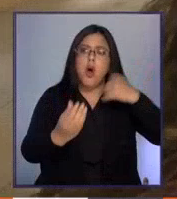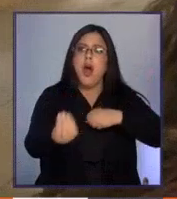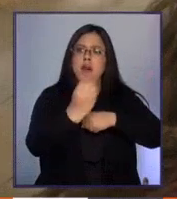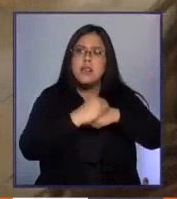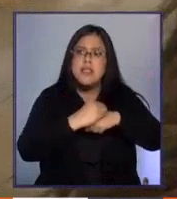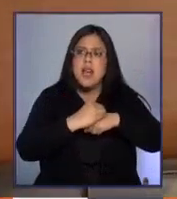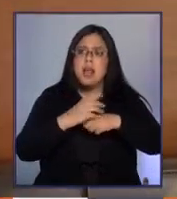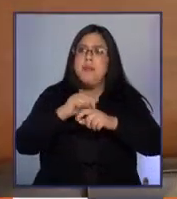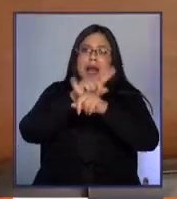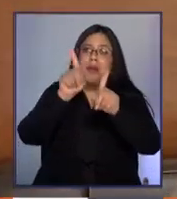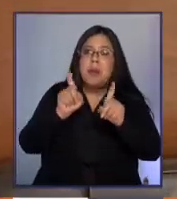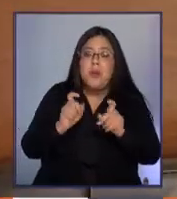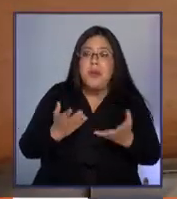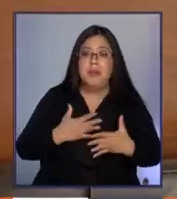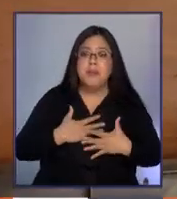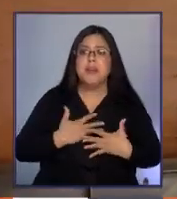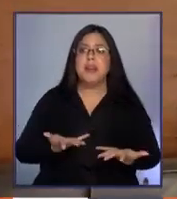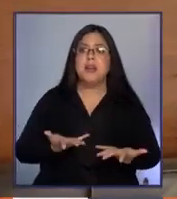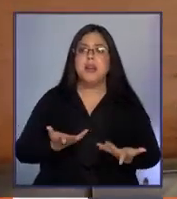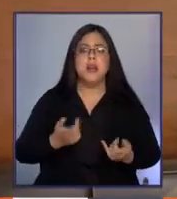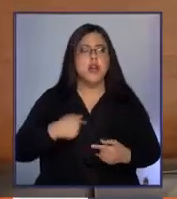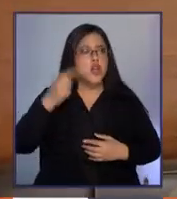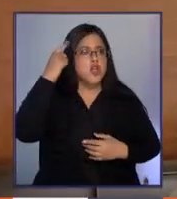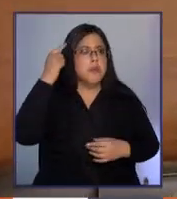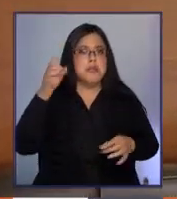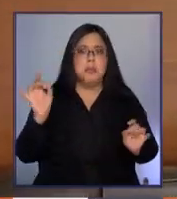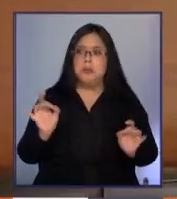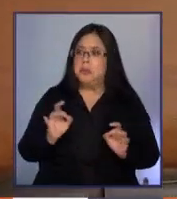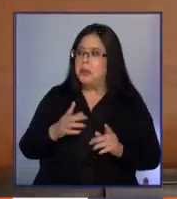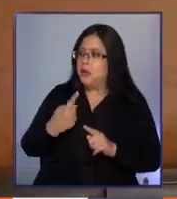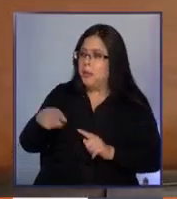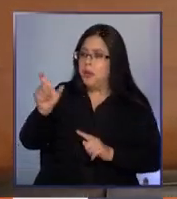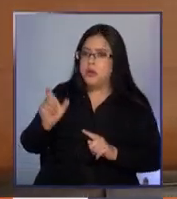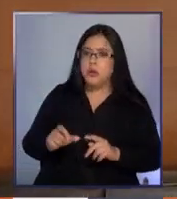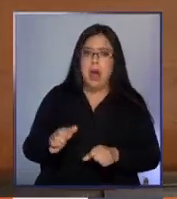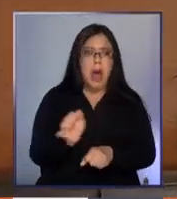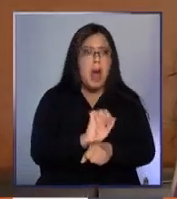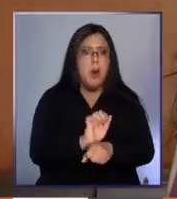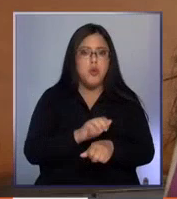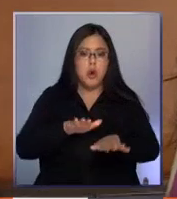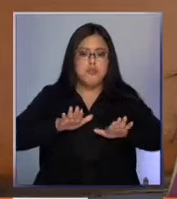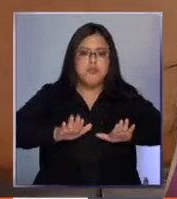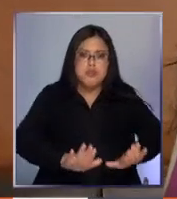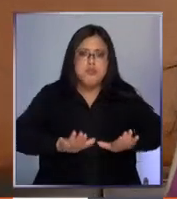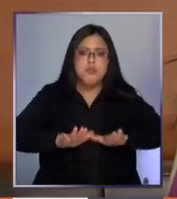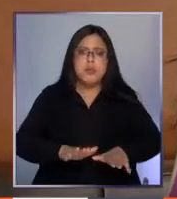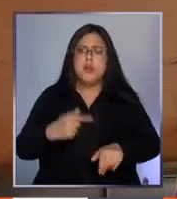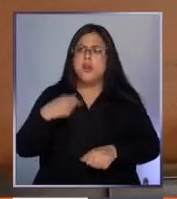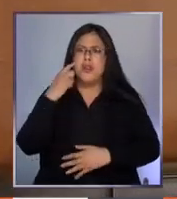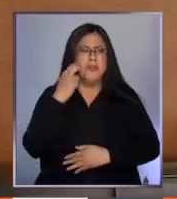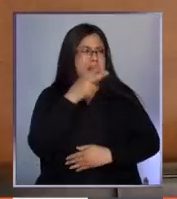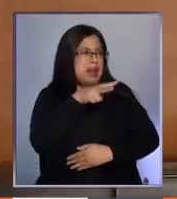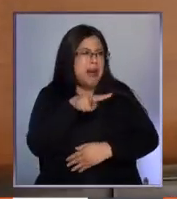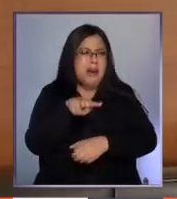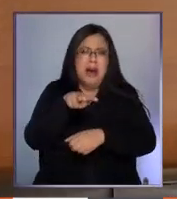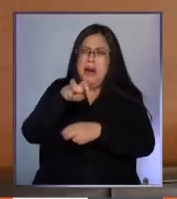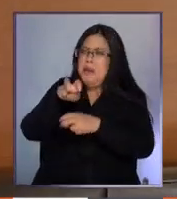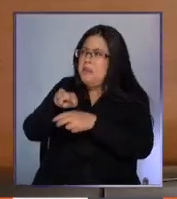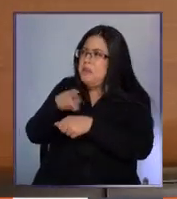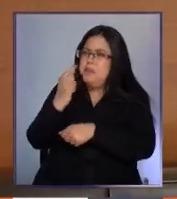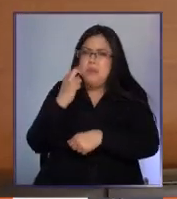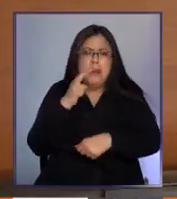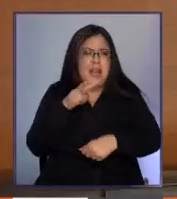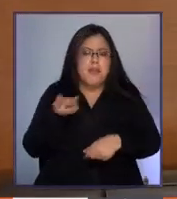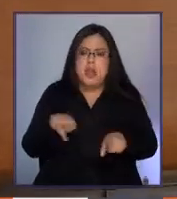para preguntarme. Pensé que me estaba moviendo el auto y miraba para todos lados, pero la gente paró. Los que iban en